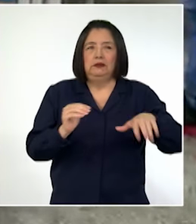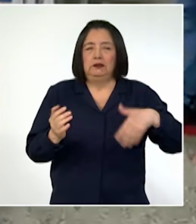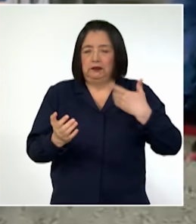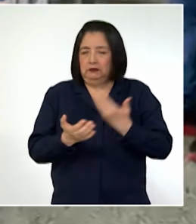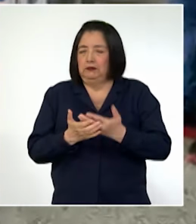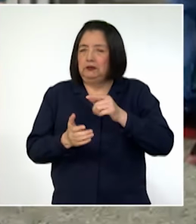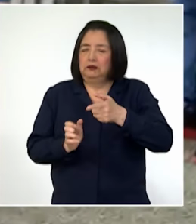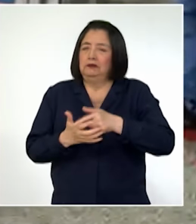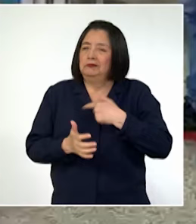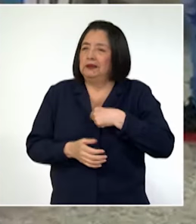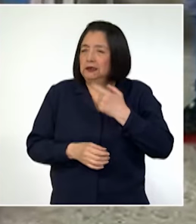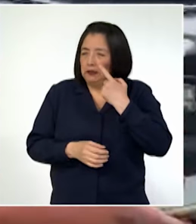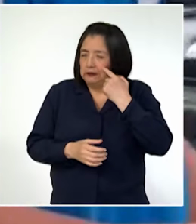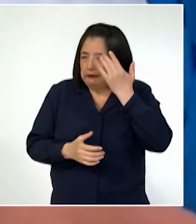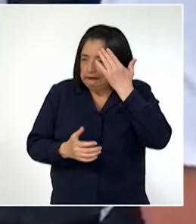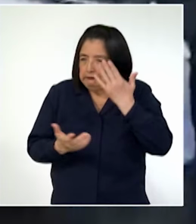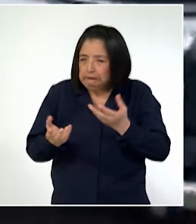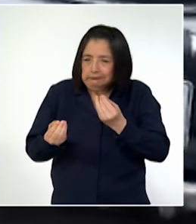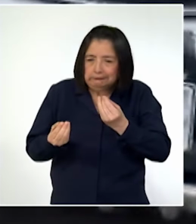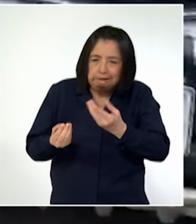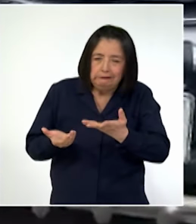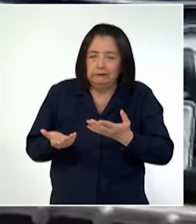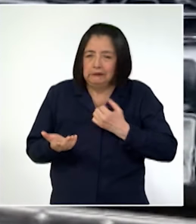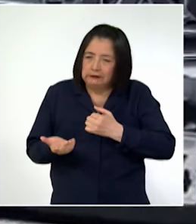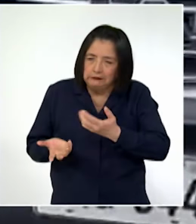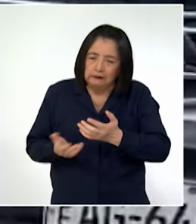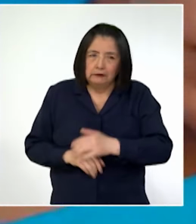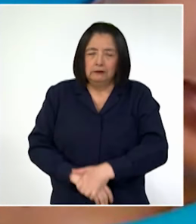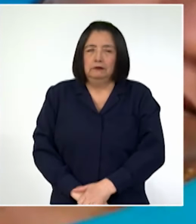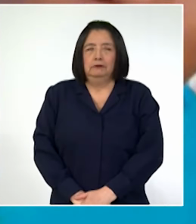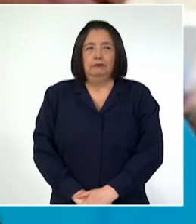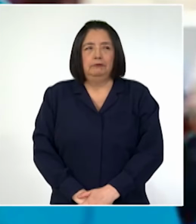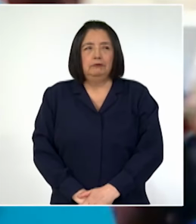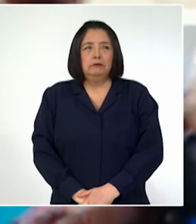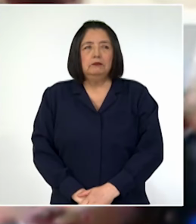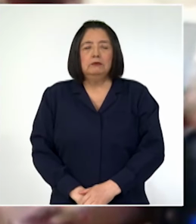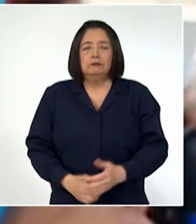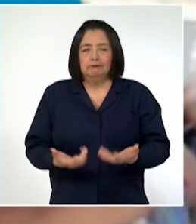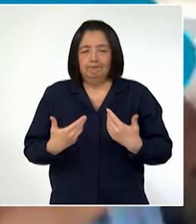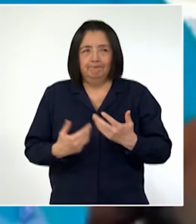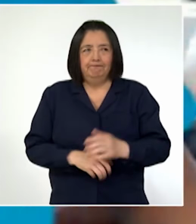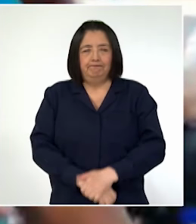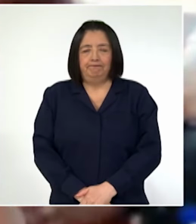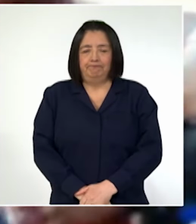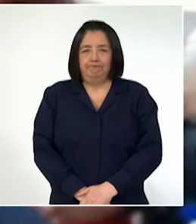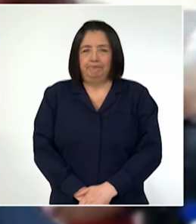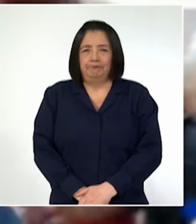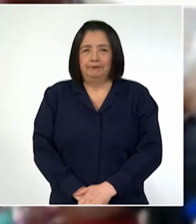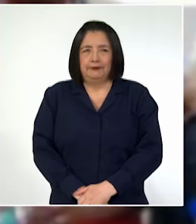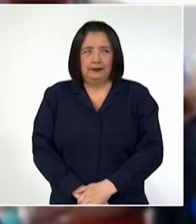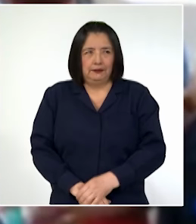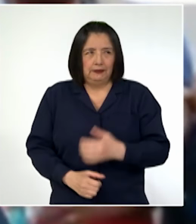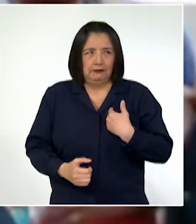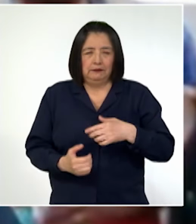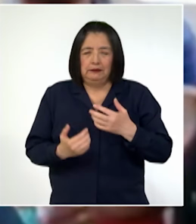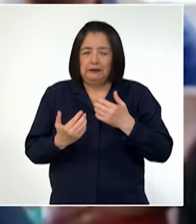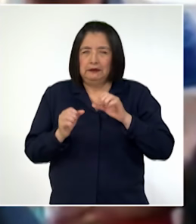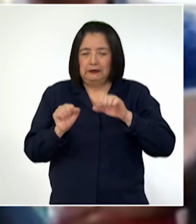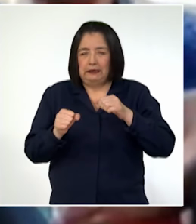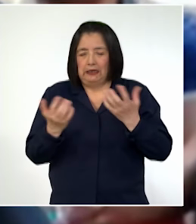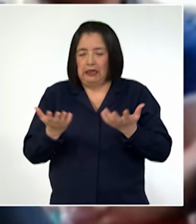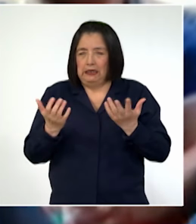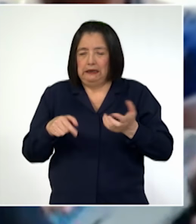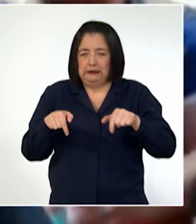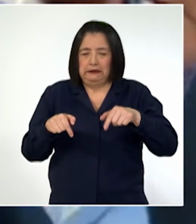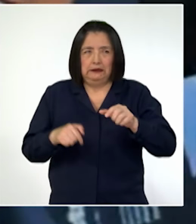aeropuerto para conocer el estado de sus familiares. Sentimos muy agradecidos por habernos recibido aquí en este